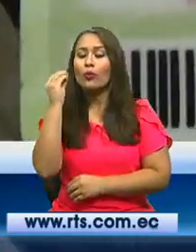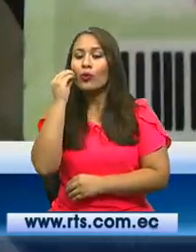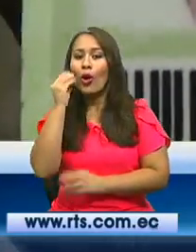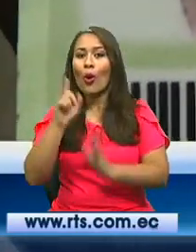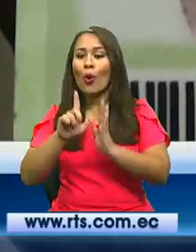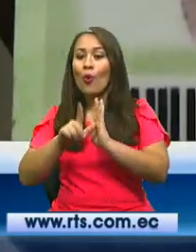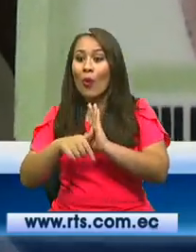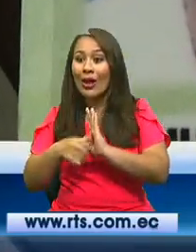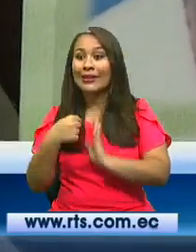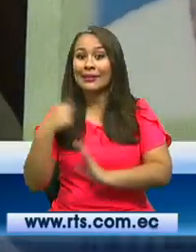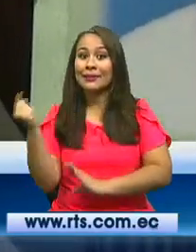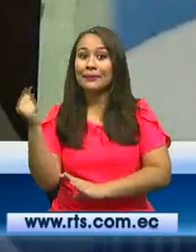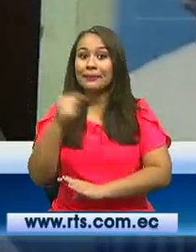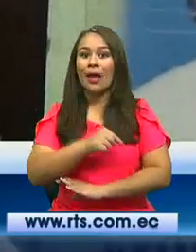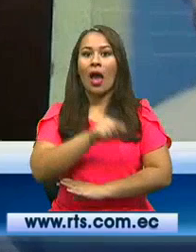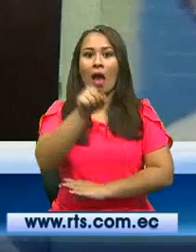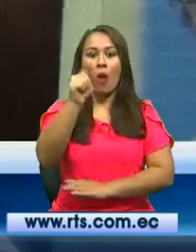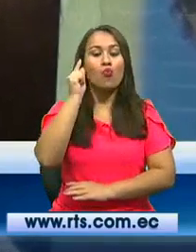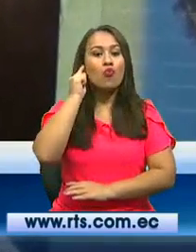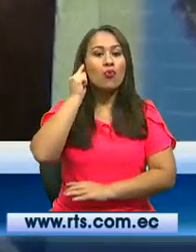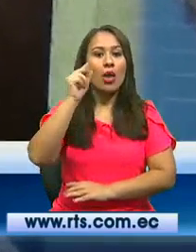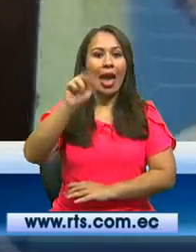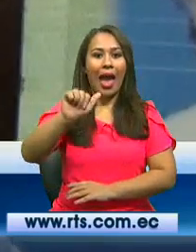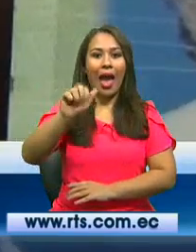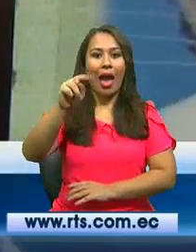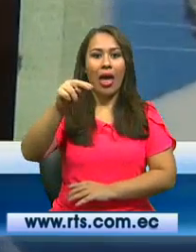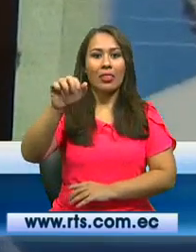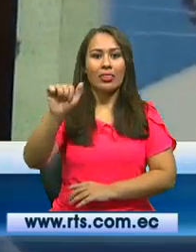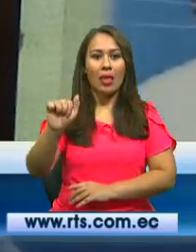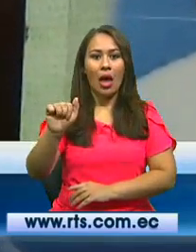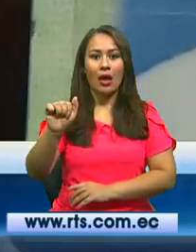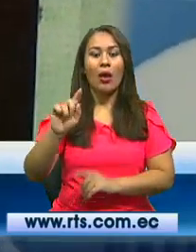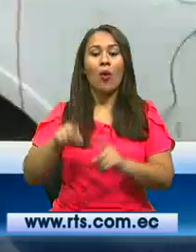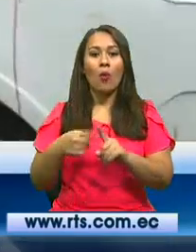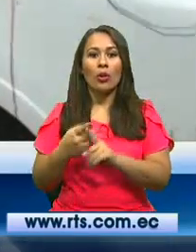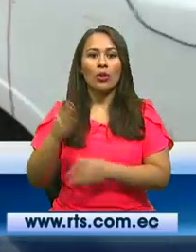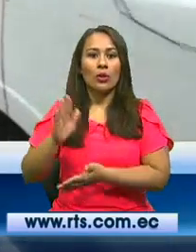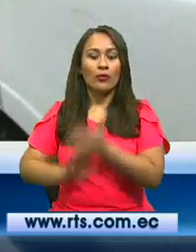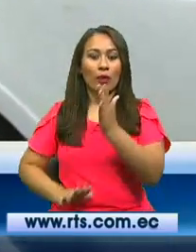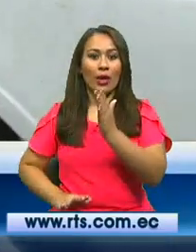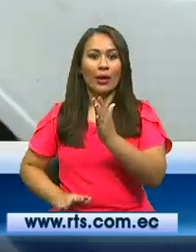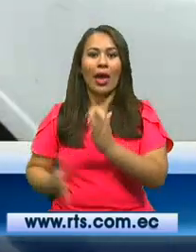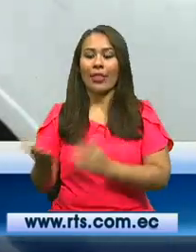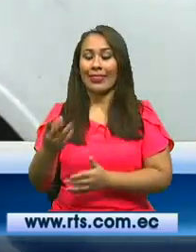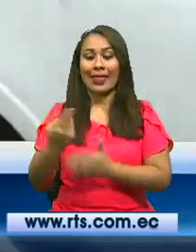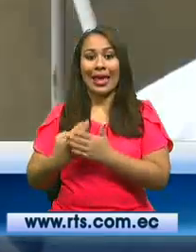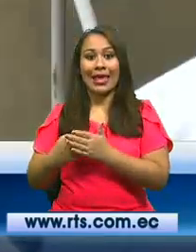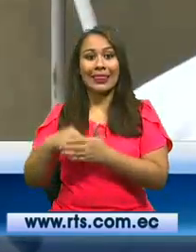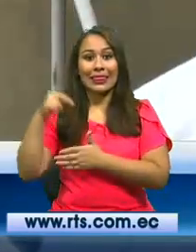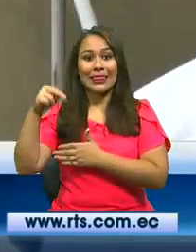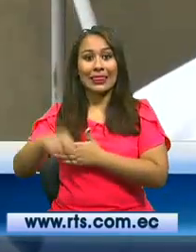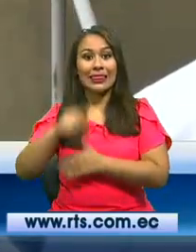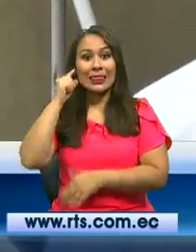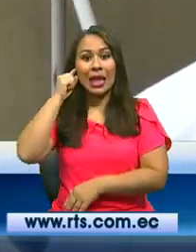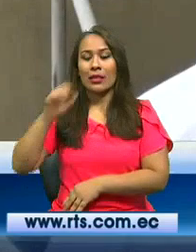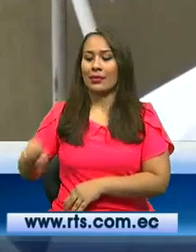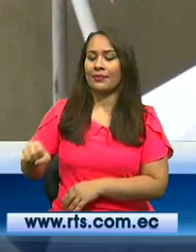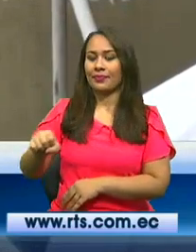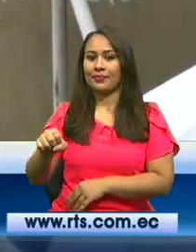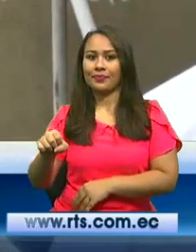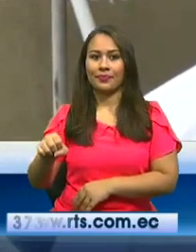Isa de su esposa Ana Pelagallo la mañana de este miércoles al salir de su casa para dejar a su nieta en la escuela. Todos los días,